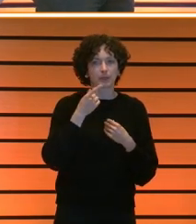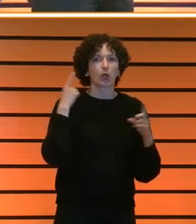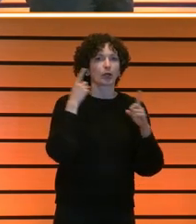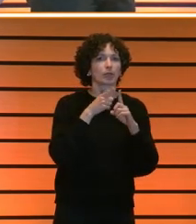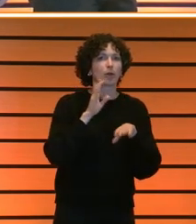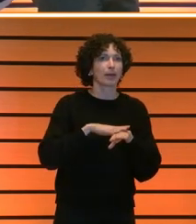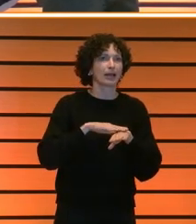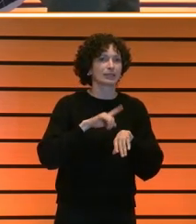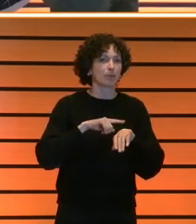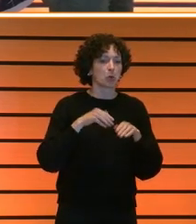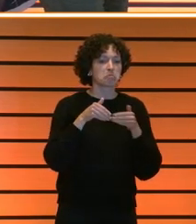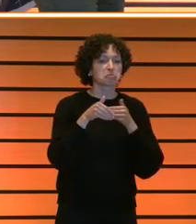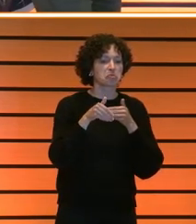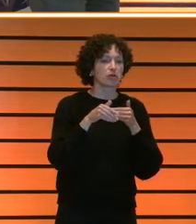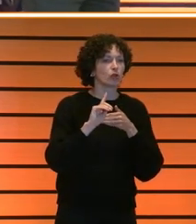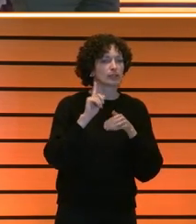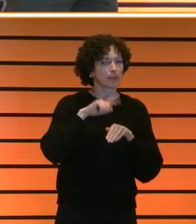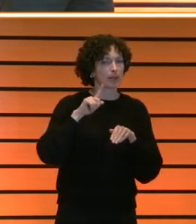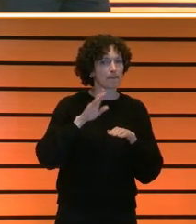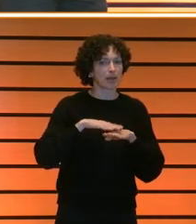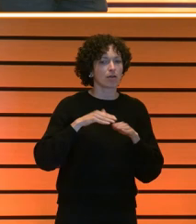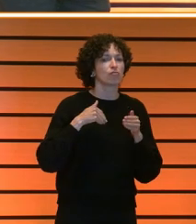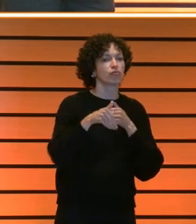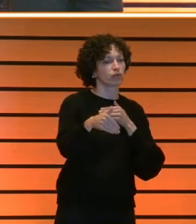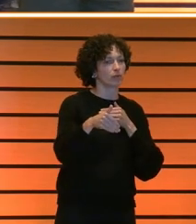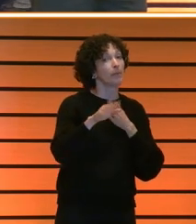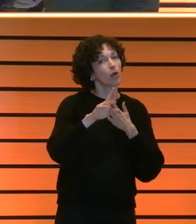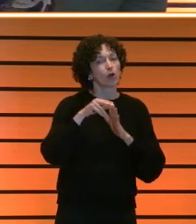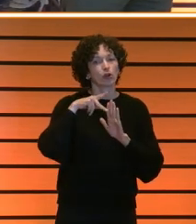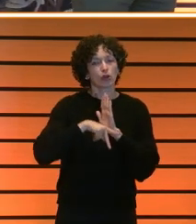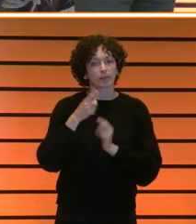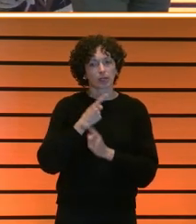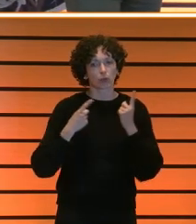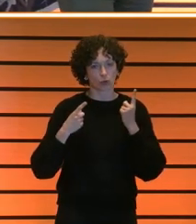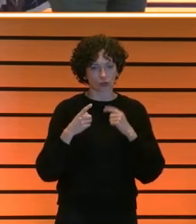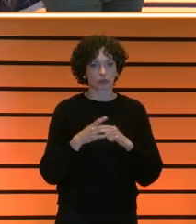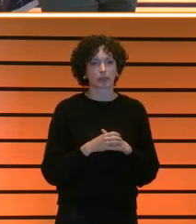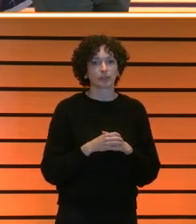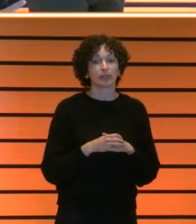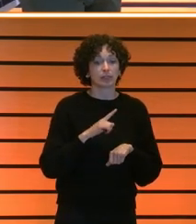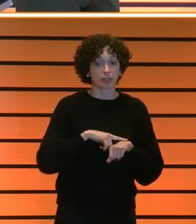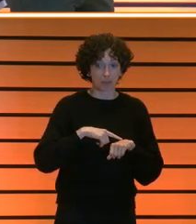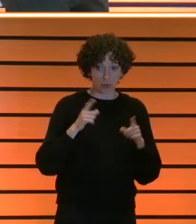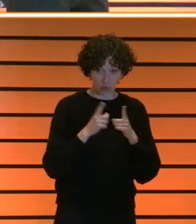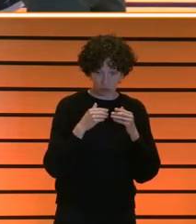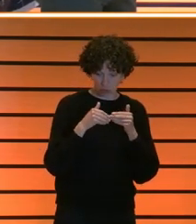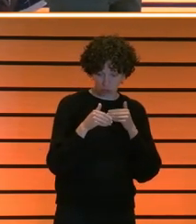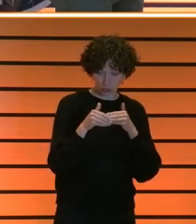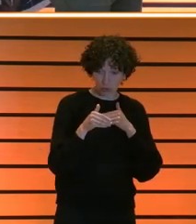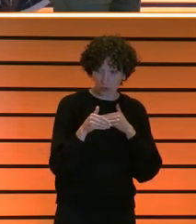solo a corto plazo sino a largo plazo con algunas reglas un Horizonte el del corto plazo